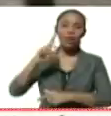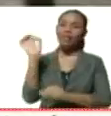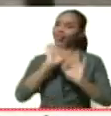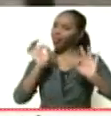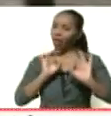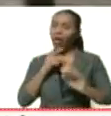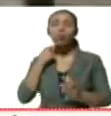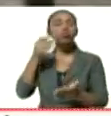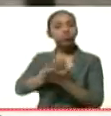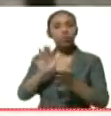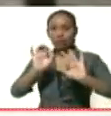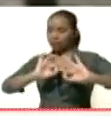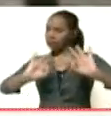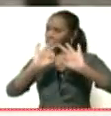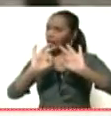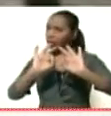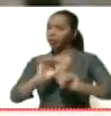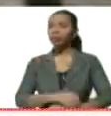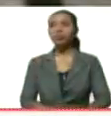fallecido.